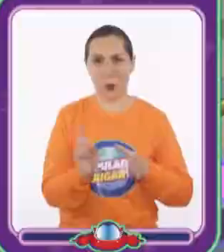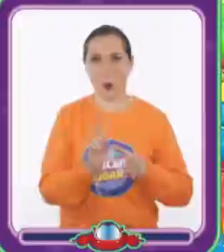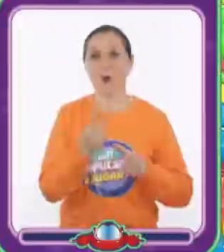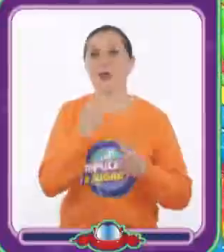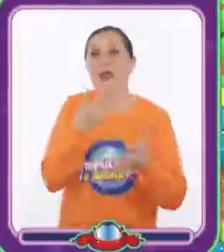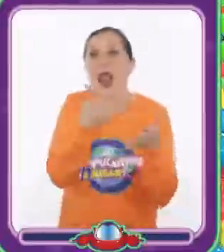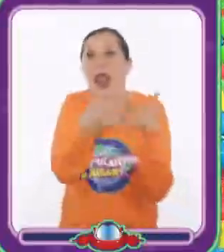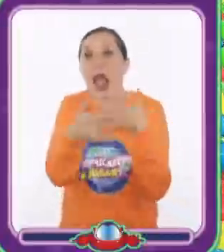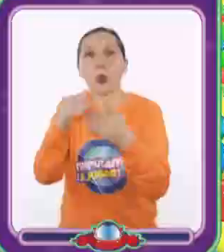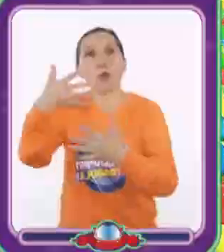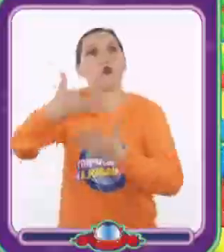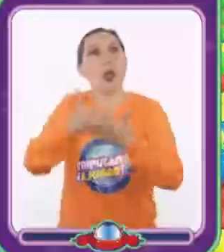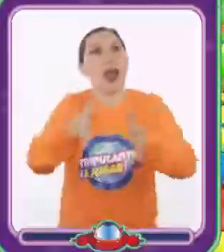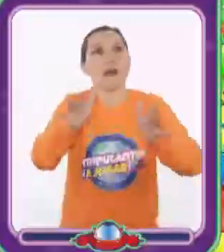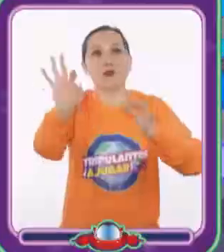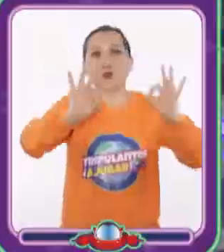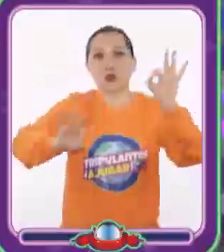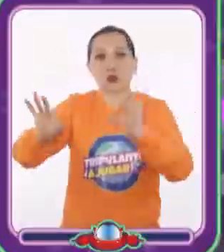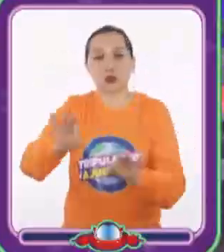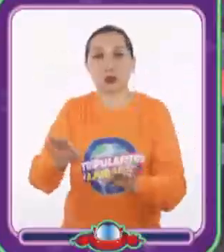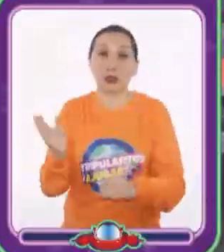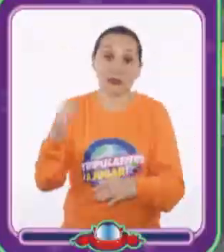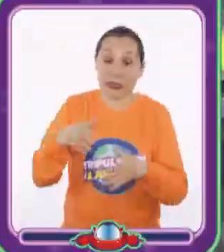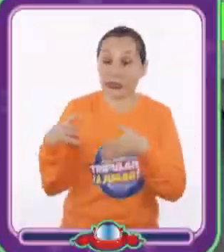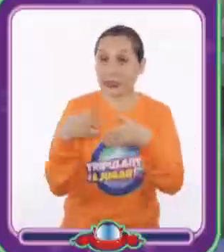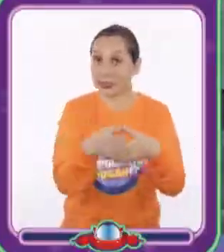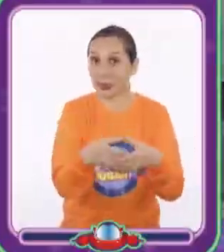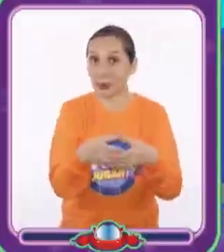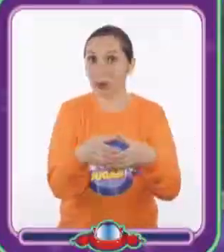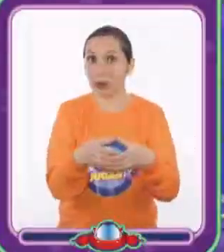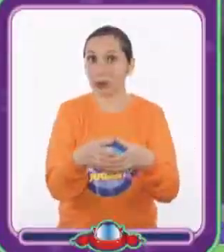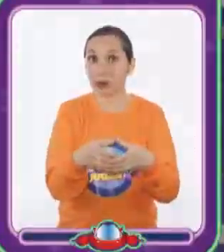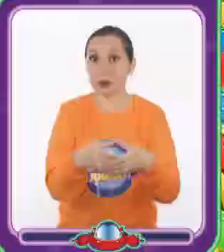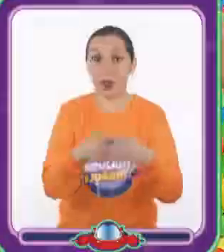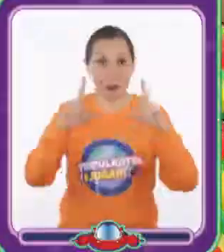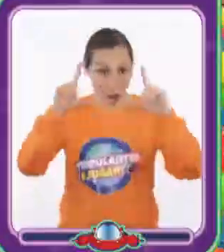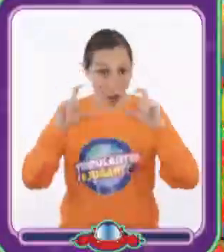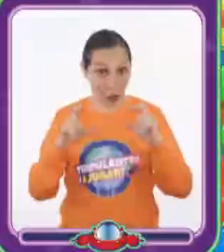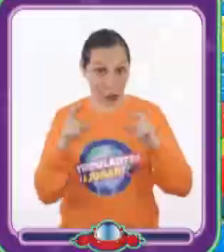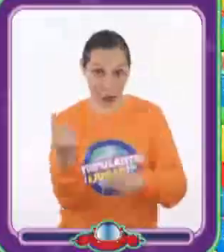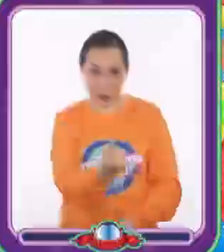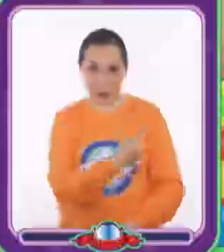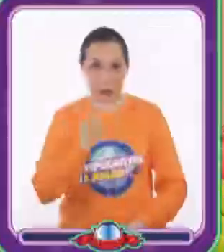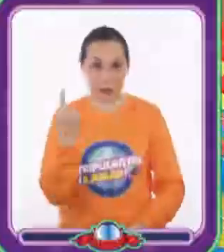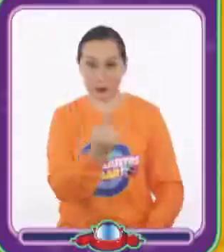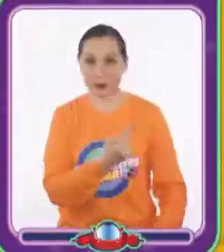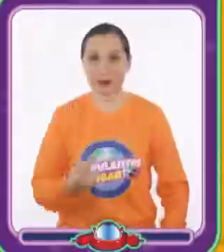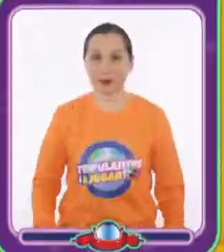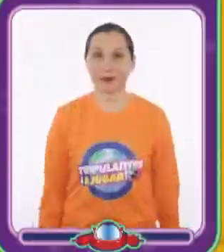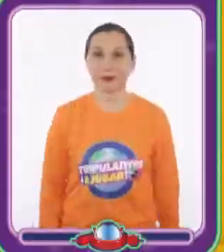frascos. Viven en la naturaleza. Tripulación. Tripulación. ¿Nos sacamos una foto?